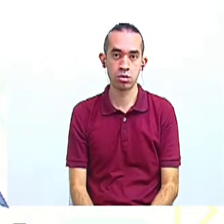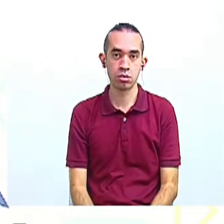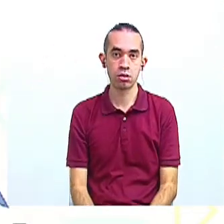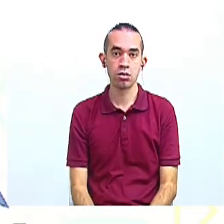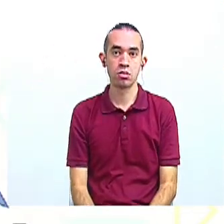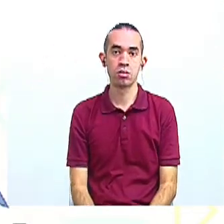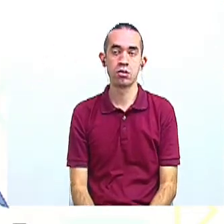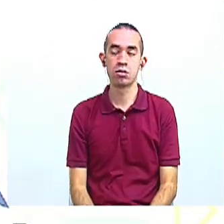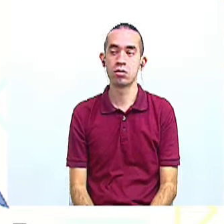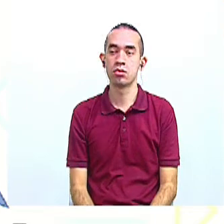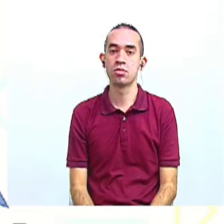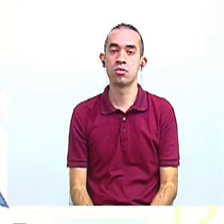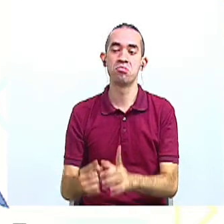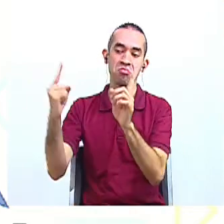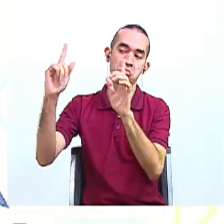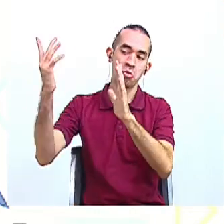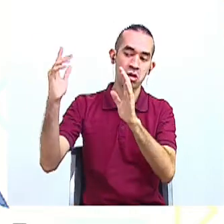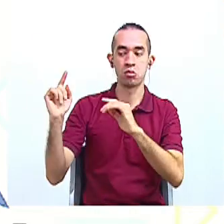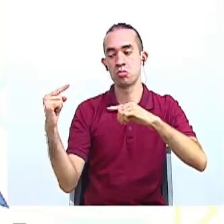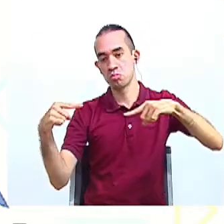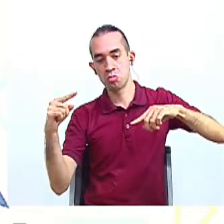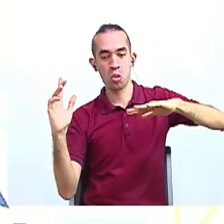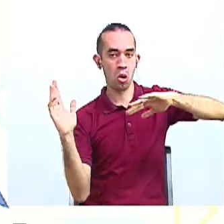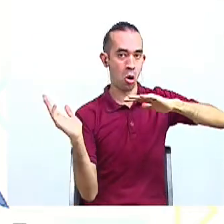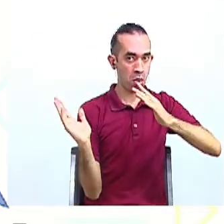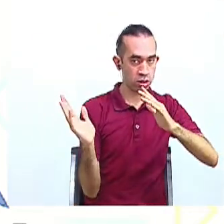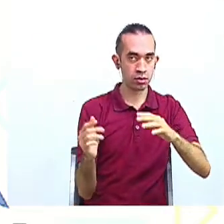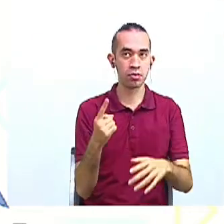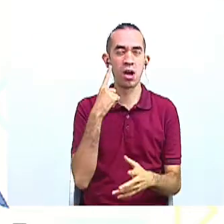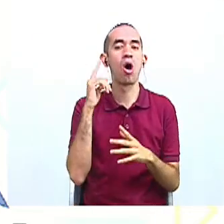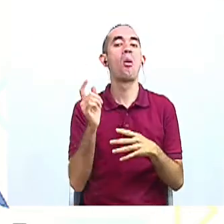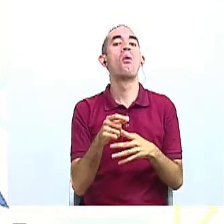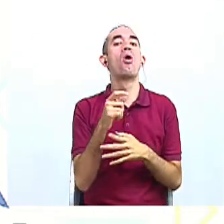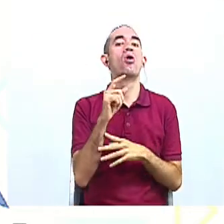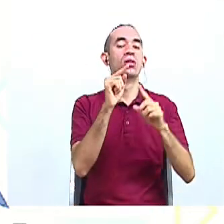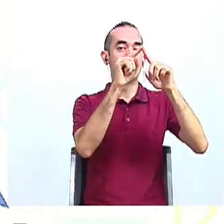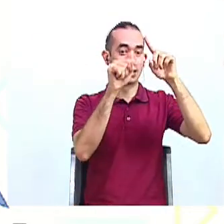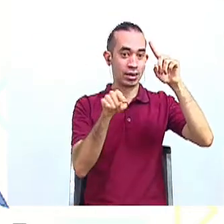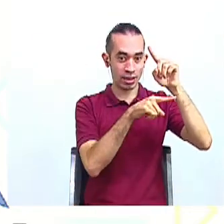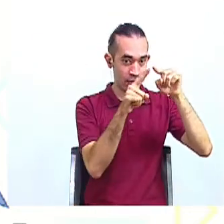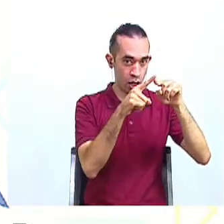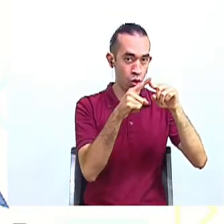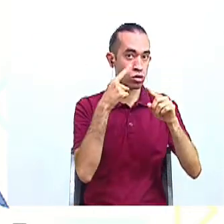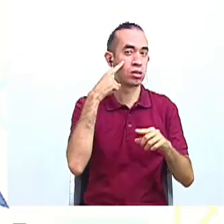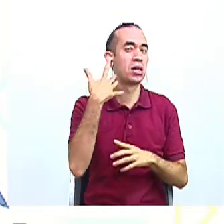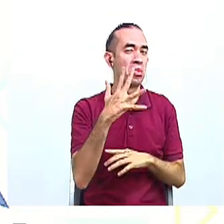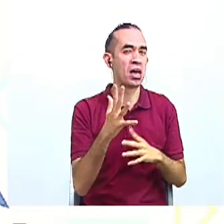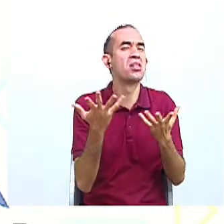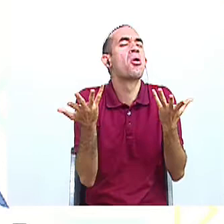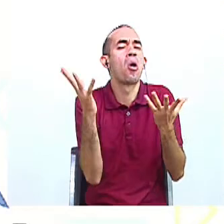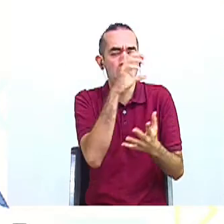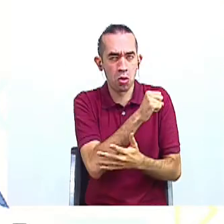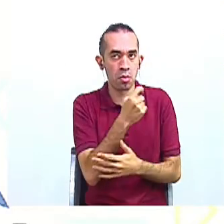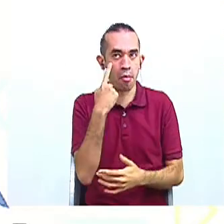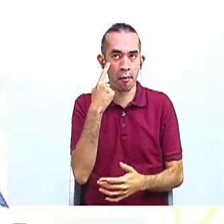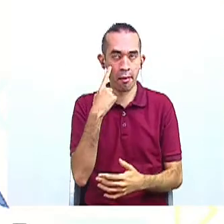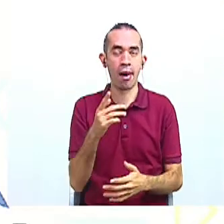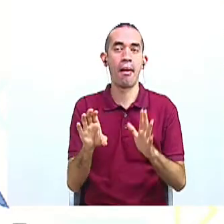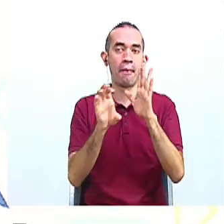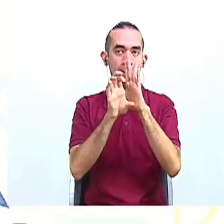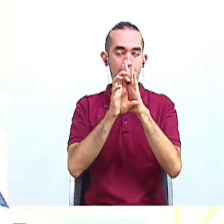Entonces, vamos a repasar los criterios de semejanza de triángulos. Observemos.